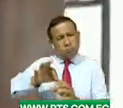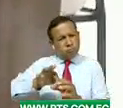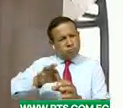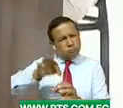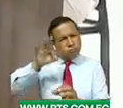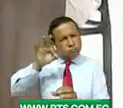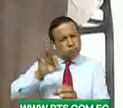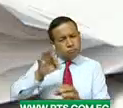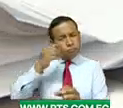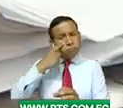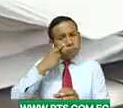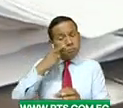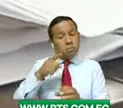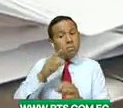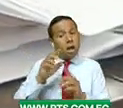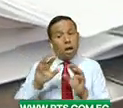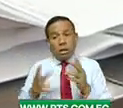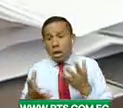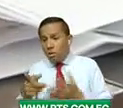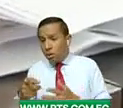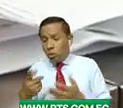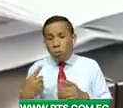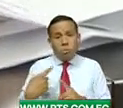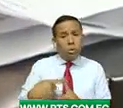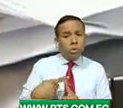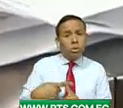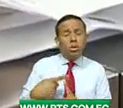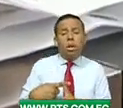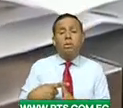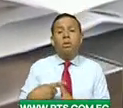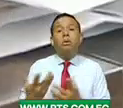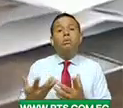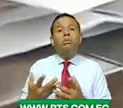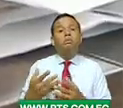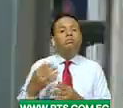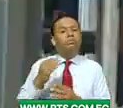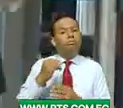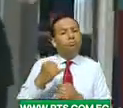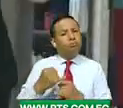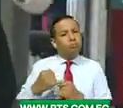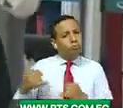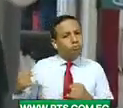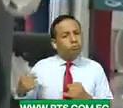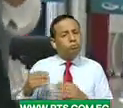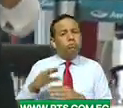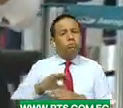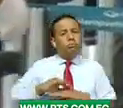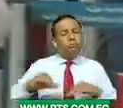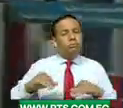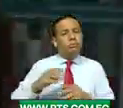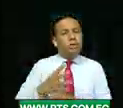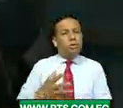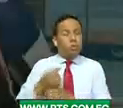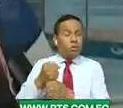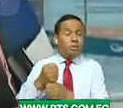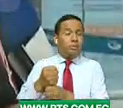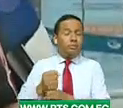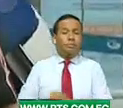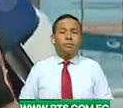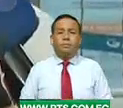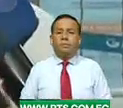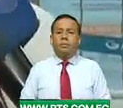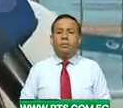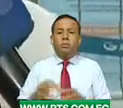del virus. En caso de ser positivo, se adoptarán medidas de bioseguridad. Un